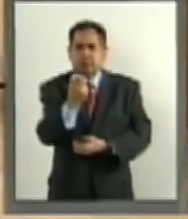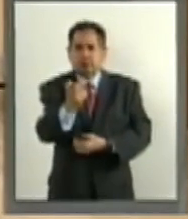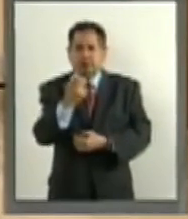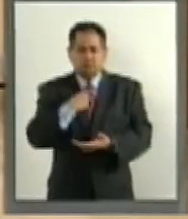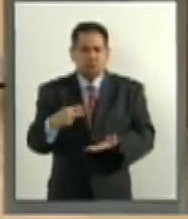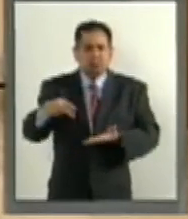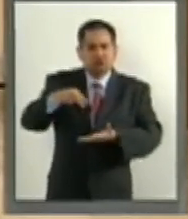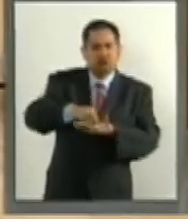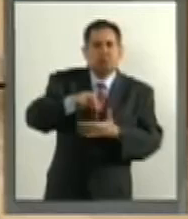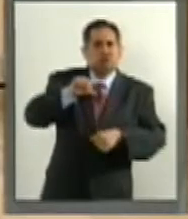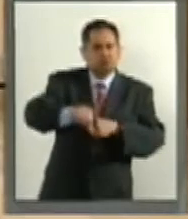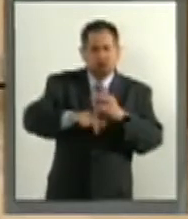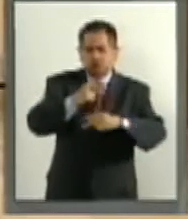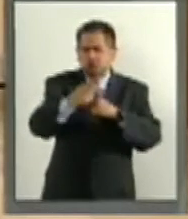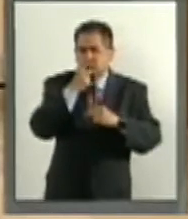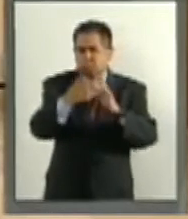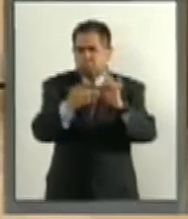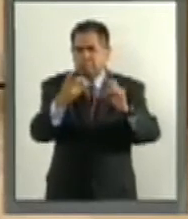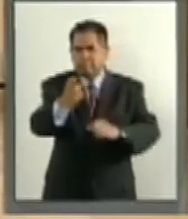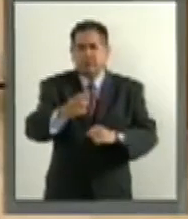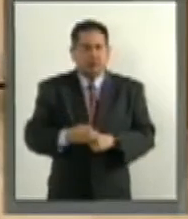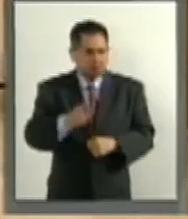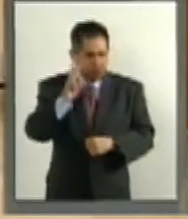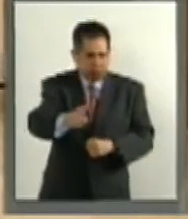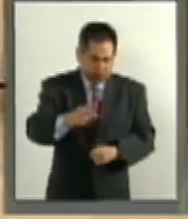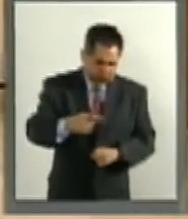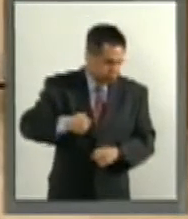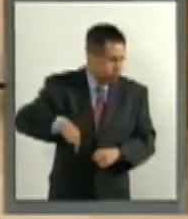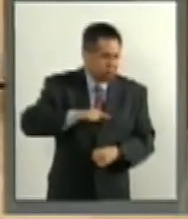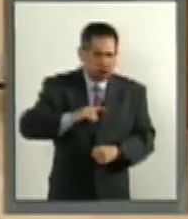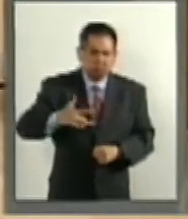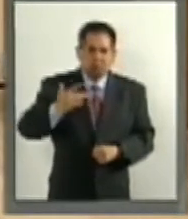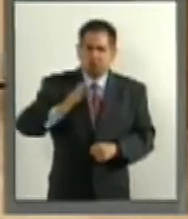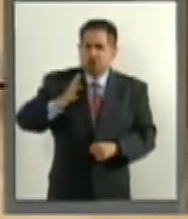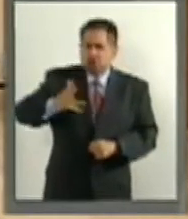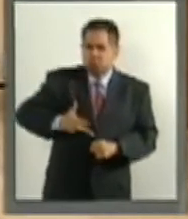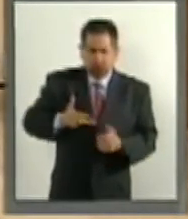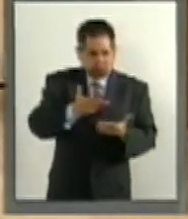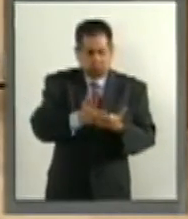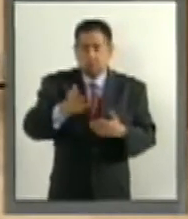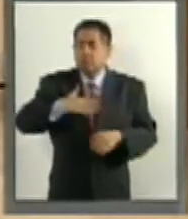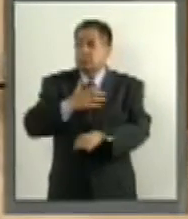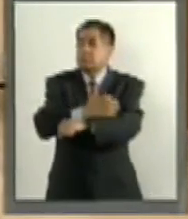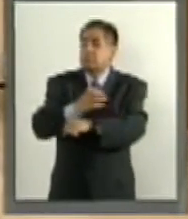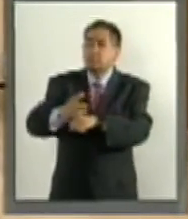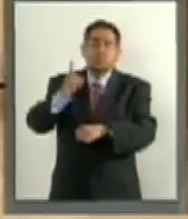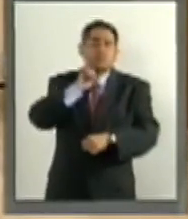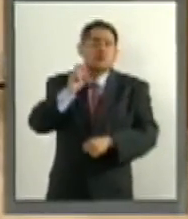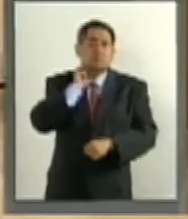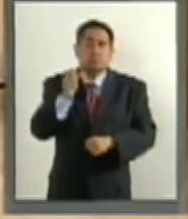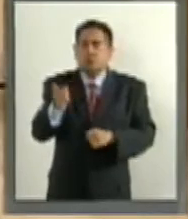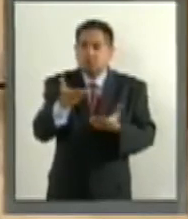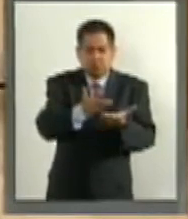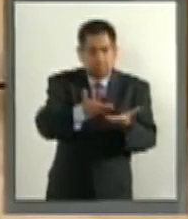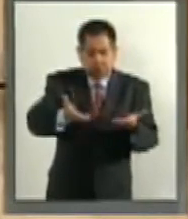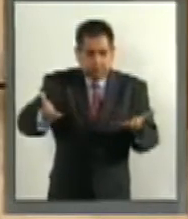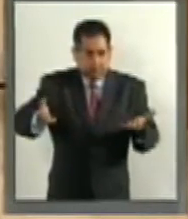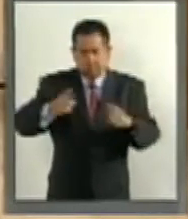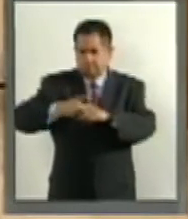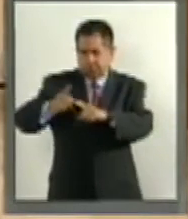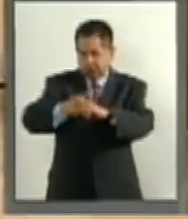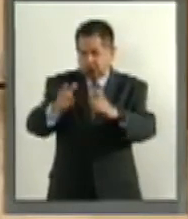a esta tribuna. Muy orgulloso de las iniciativas que mis compañeras senadoras de todos los